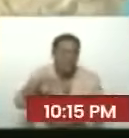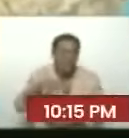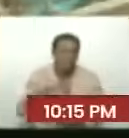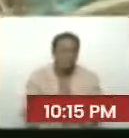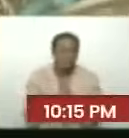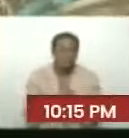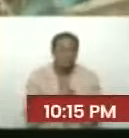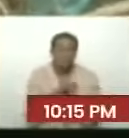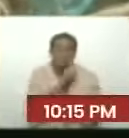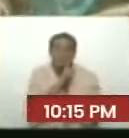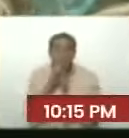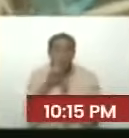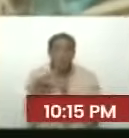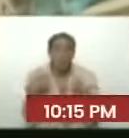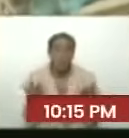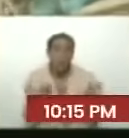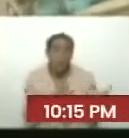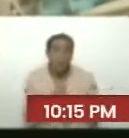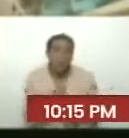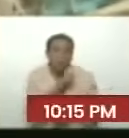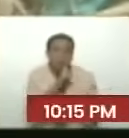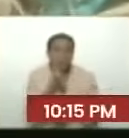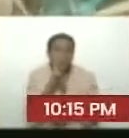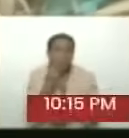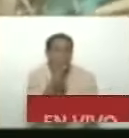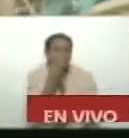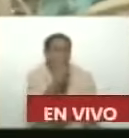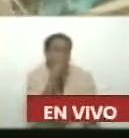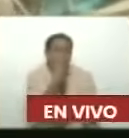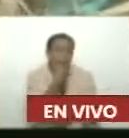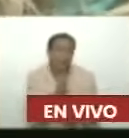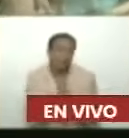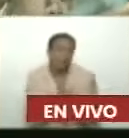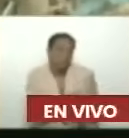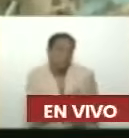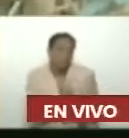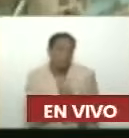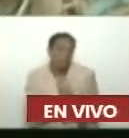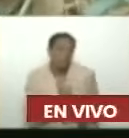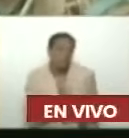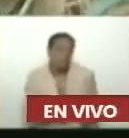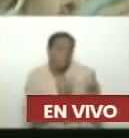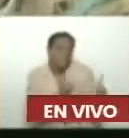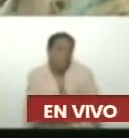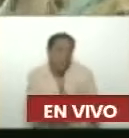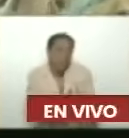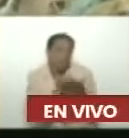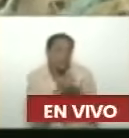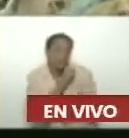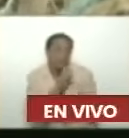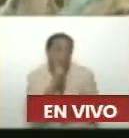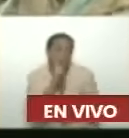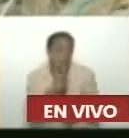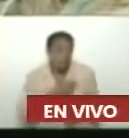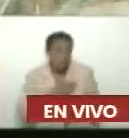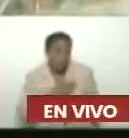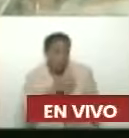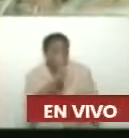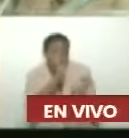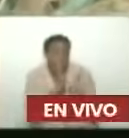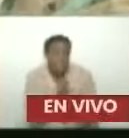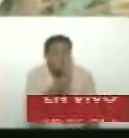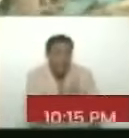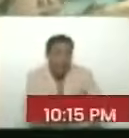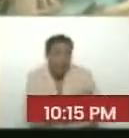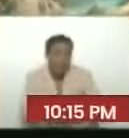van a poner? Anthony de Paolo, Benedictis. Bueno, presidente, le estamos dejando eso a su decisión, que nos ayude. ¿Verdad? ¿A que mí? Lo